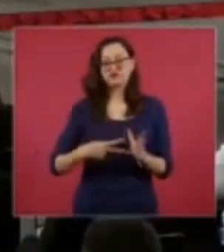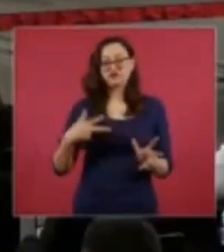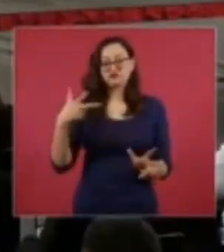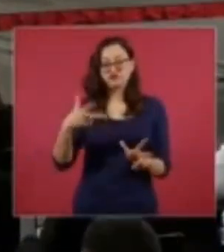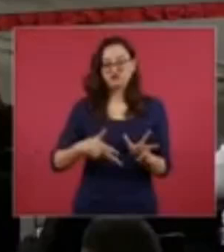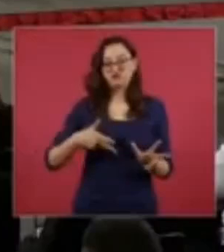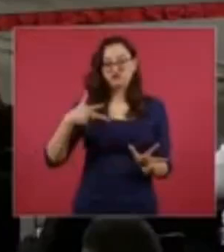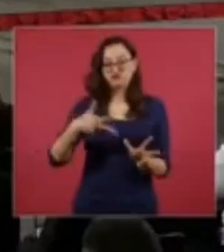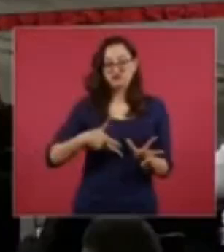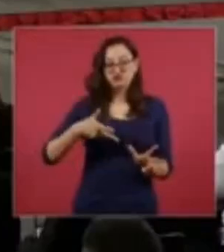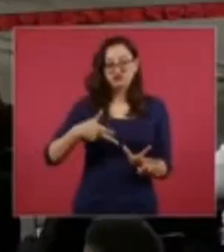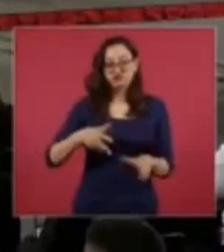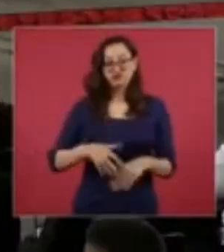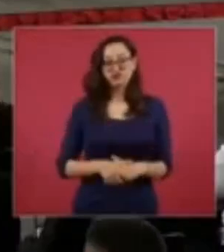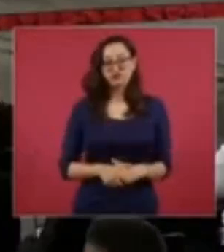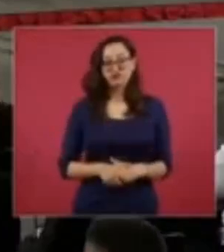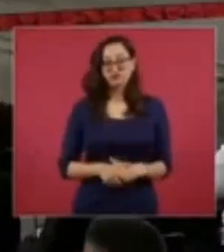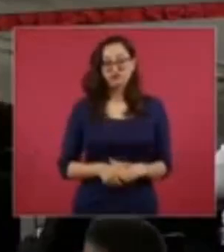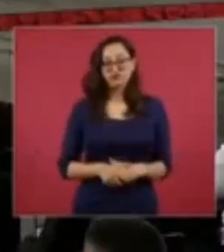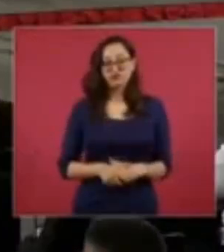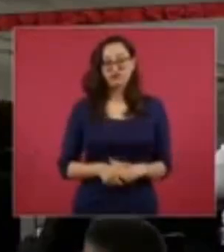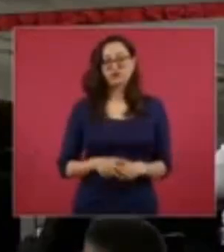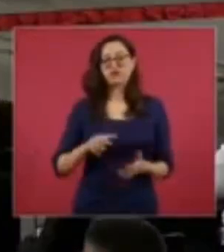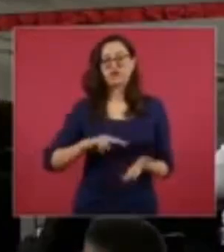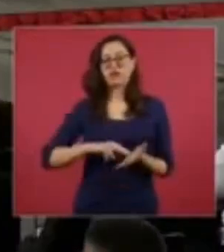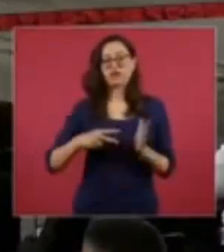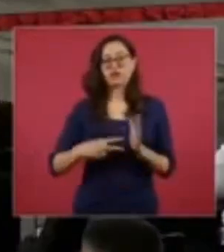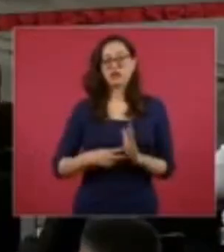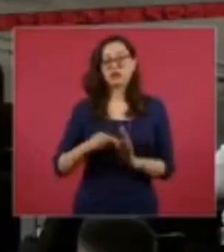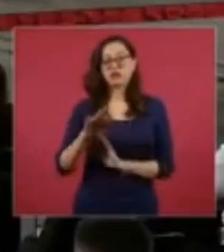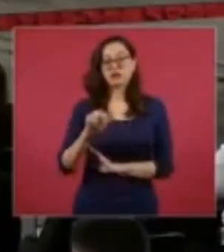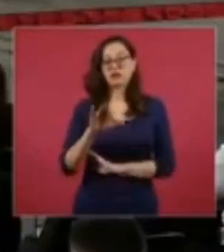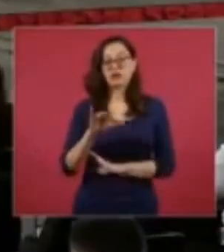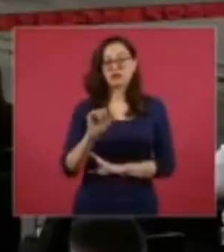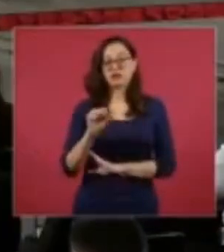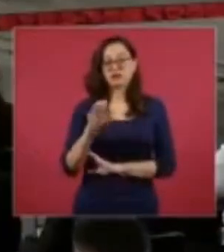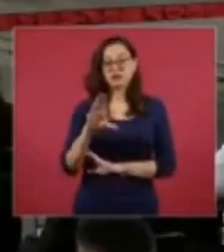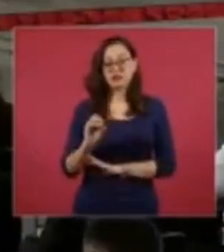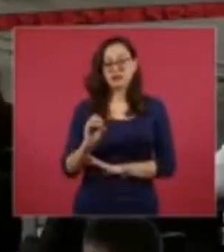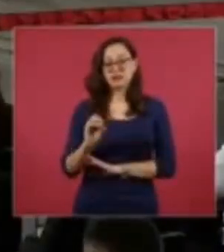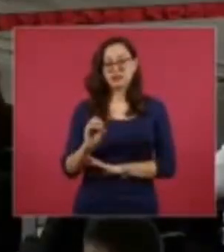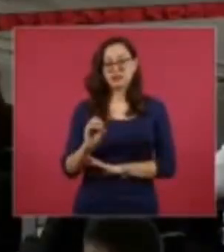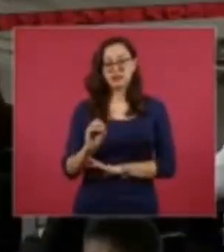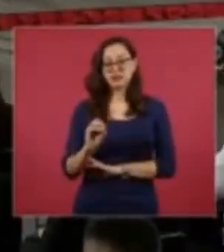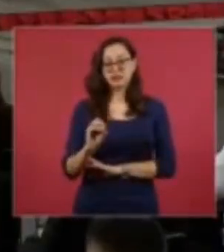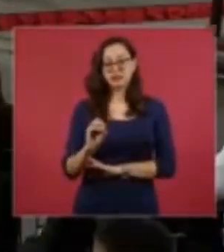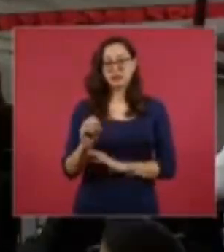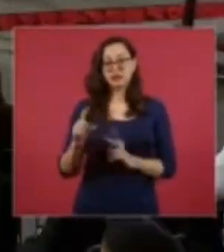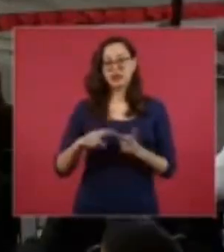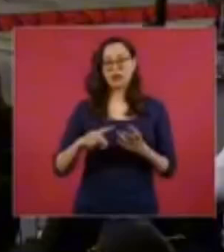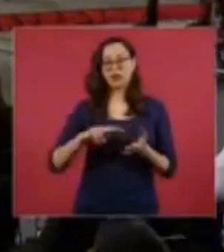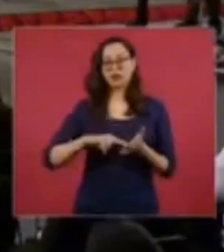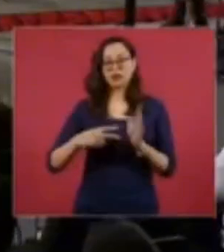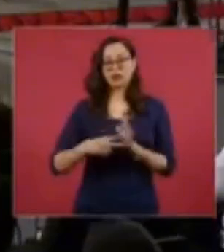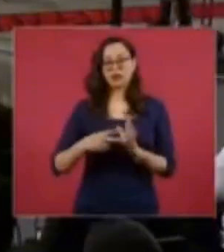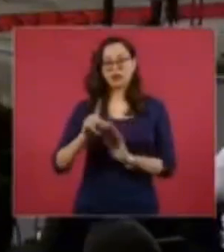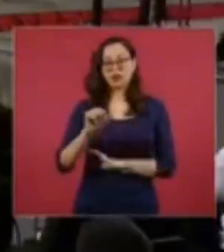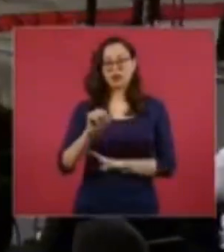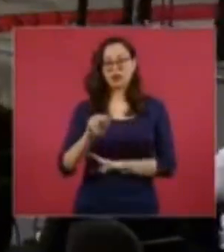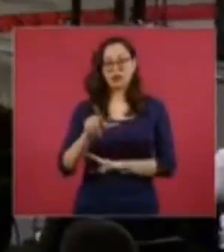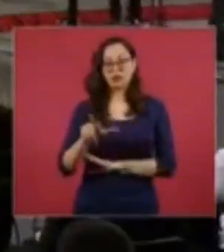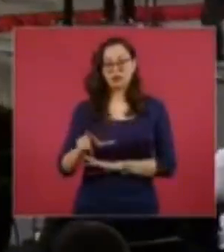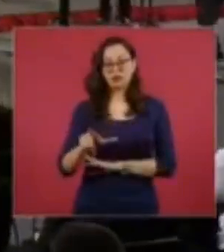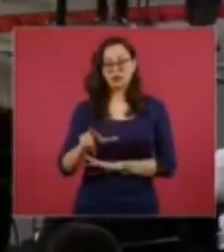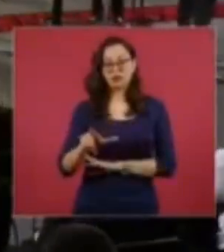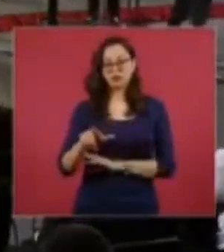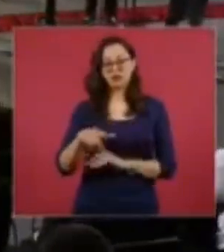Ferroviaria del plantel, ingeniero Francisco Bojorquez, si nos acompaña, y el ingeniero Daniel Castro. Él